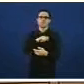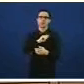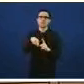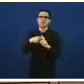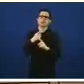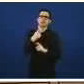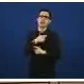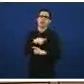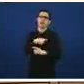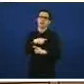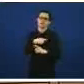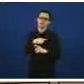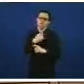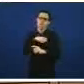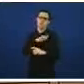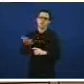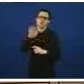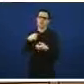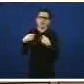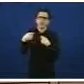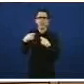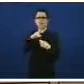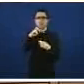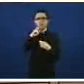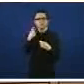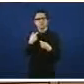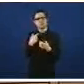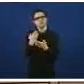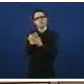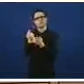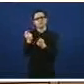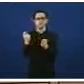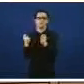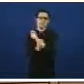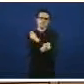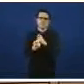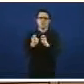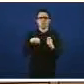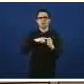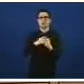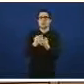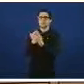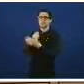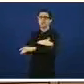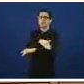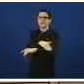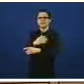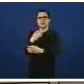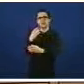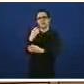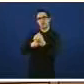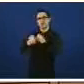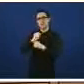Estos productos financeiros Tambén insistimos Este goberno O único goberno Ante o Ministerio de Economía E ante o